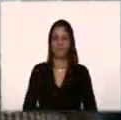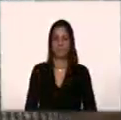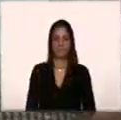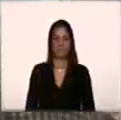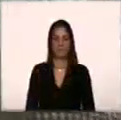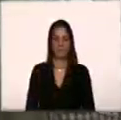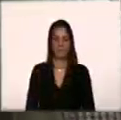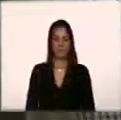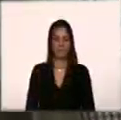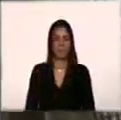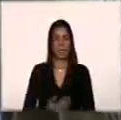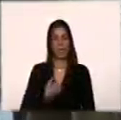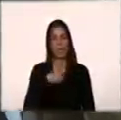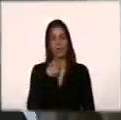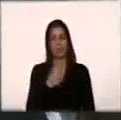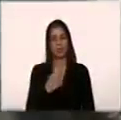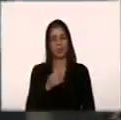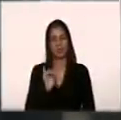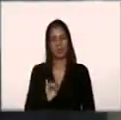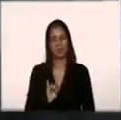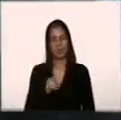Nosotros tenemos que decir aquí también,